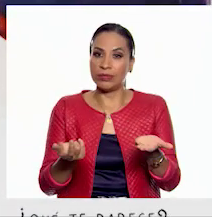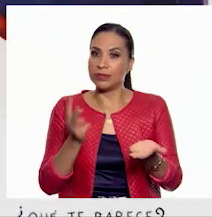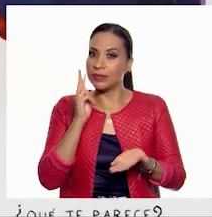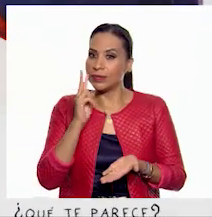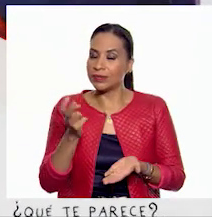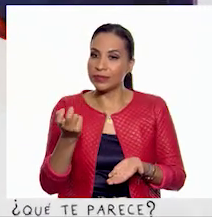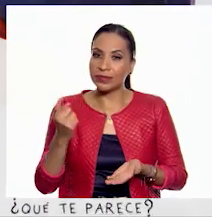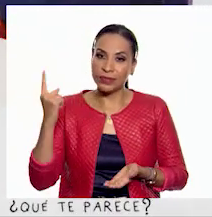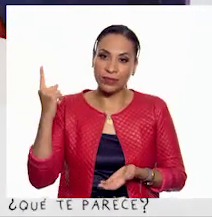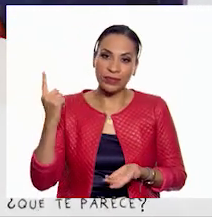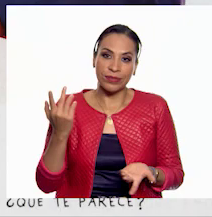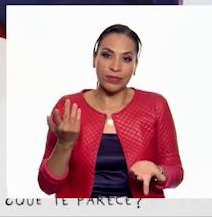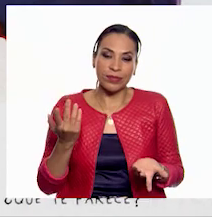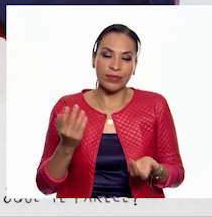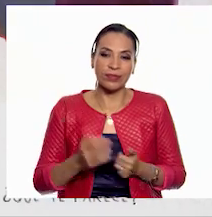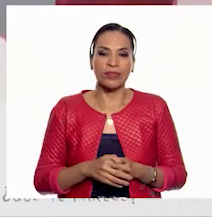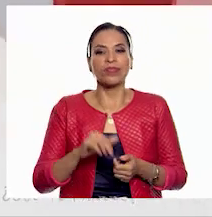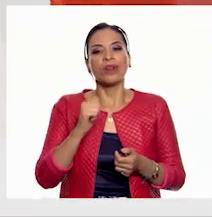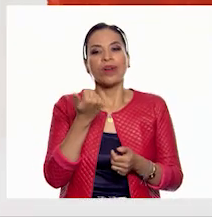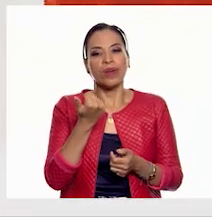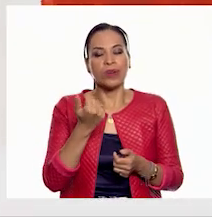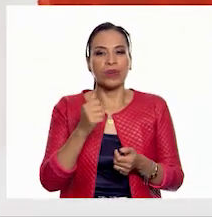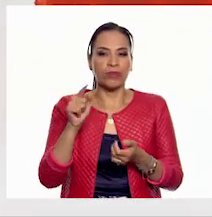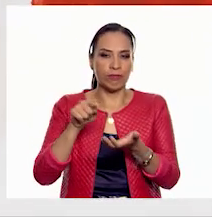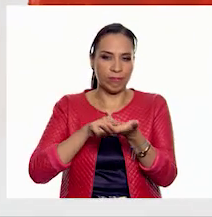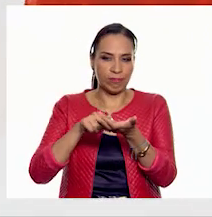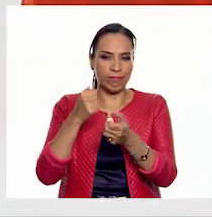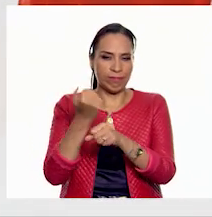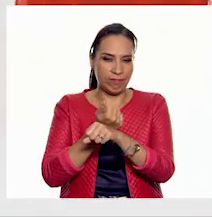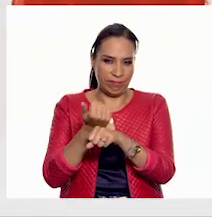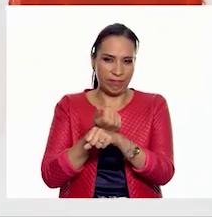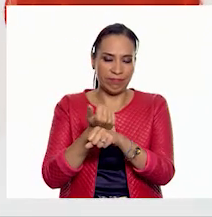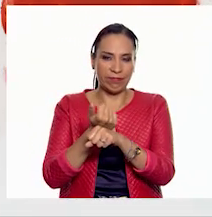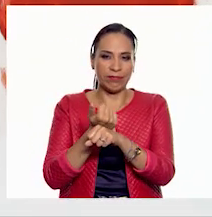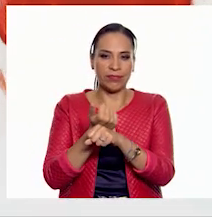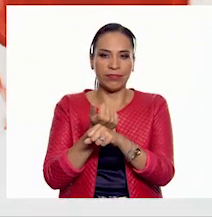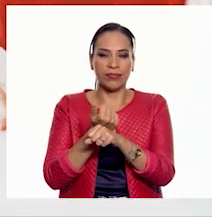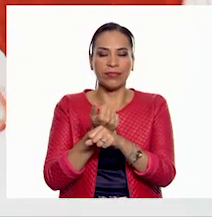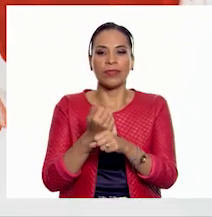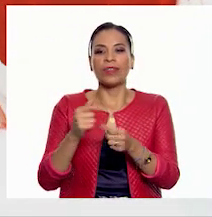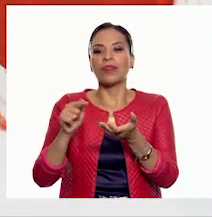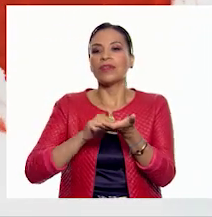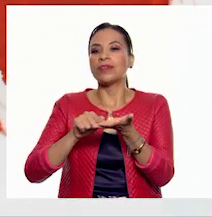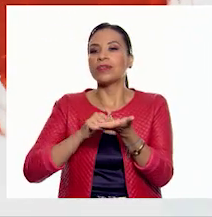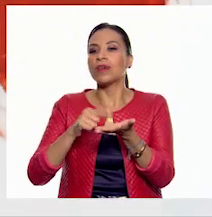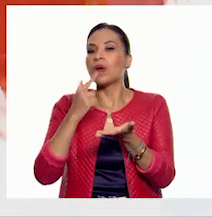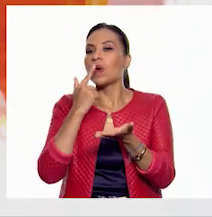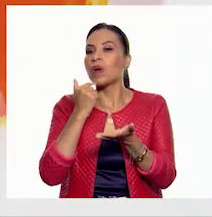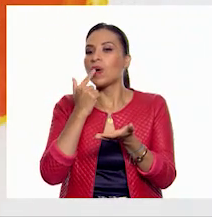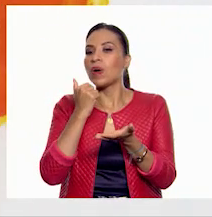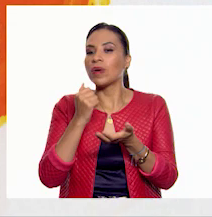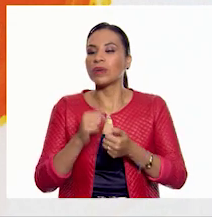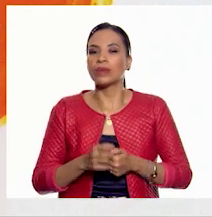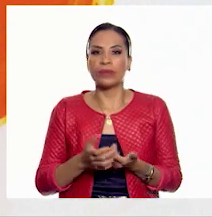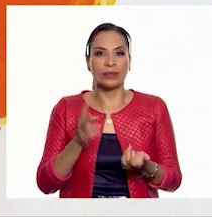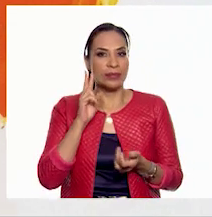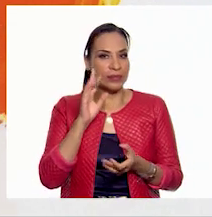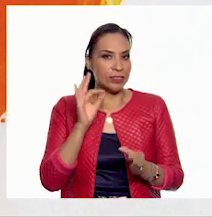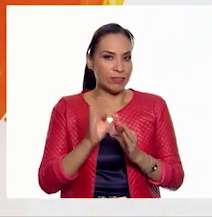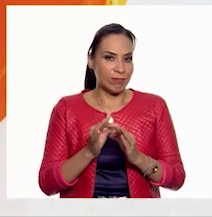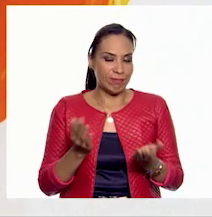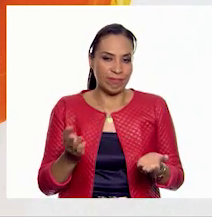te parece? Toma ahora un poco de amarillo y pinta sobre el rojo.